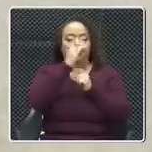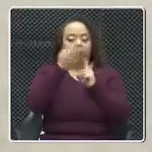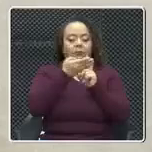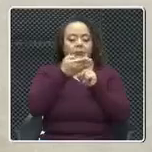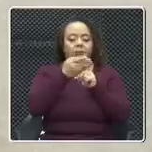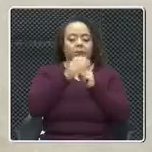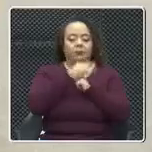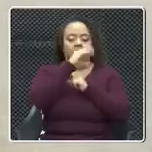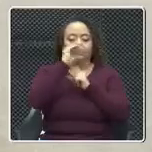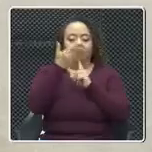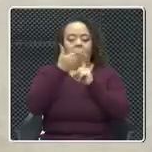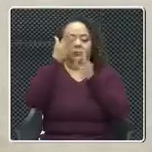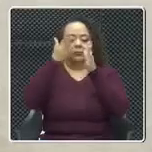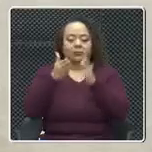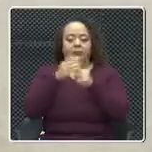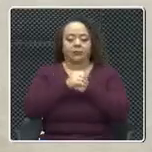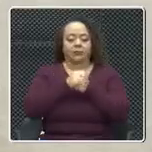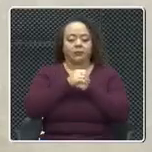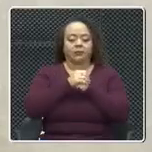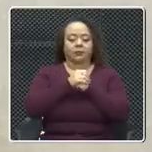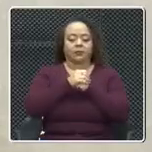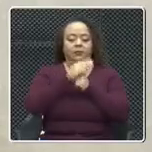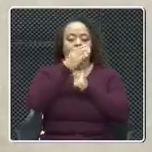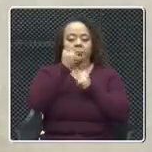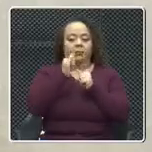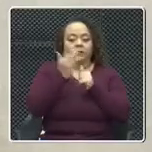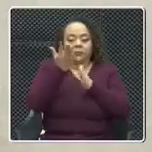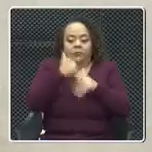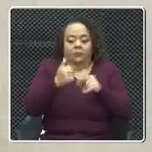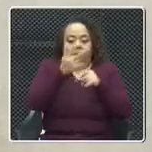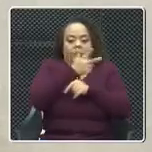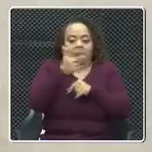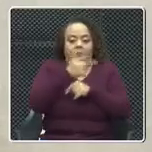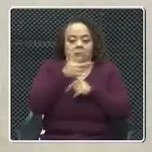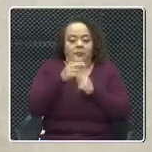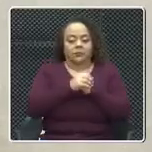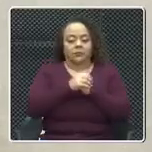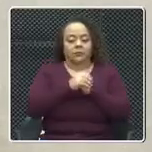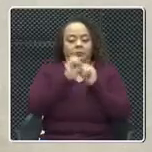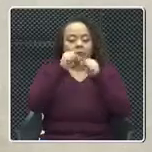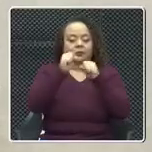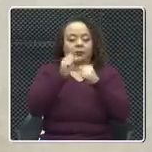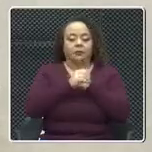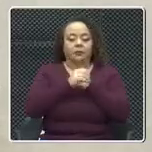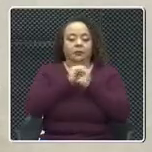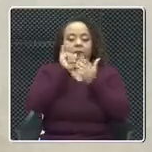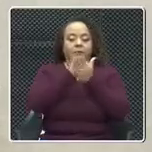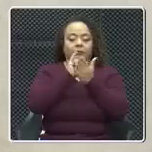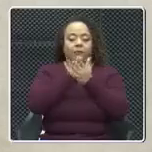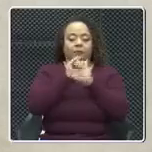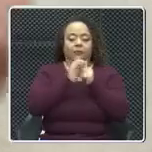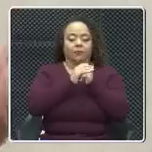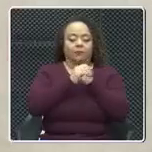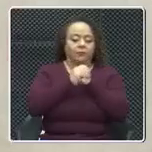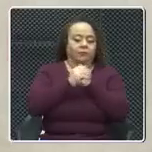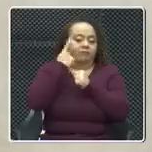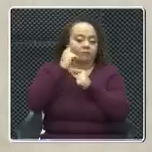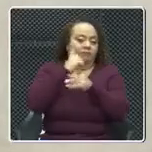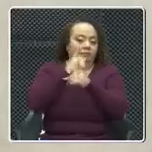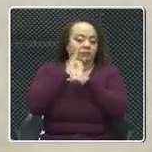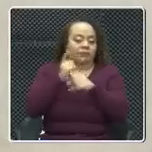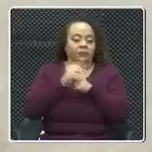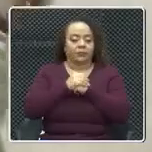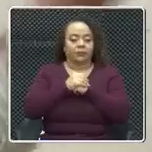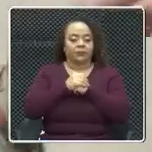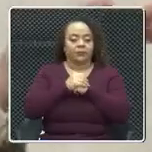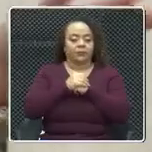el victimario. Claro. O sea, hay una persona que también, si no hay una investigación correspondiente, podría eso uh-huh. eventualmente tomarlo para defenderse,